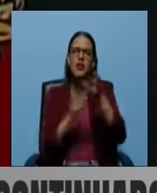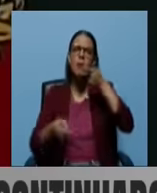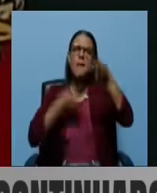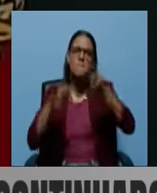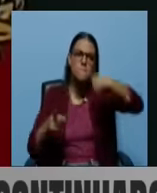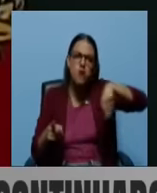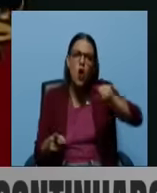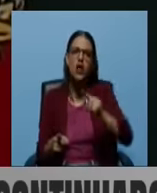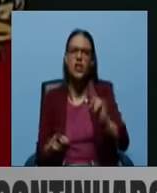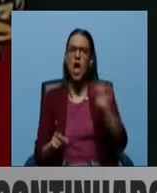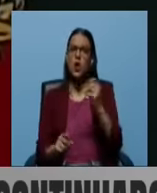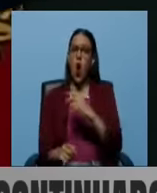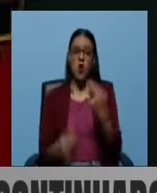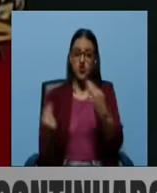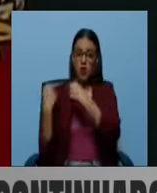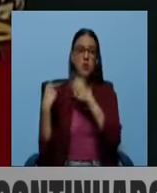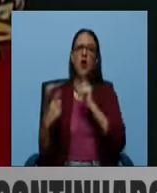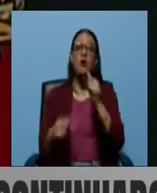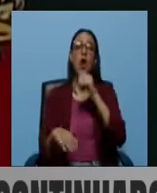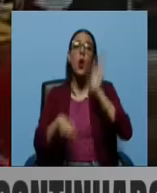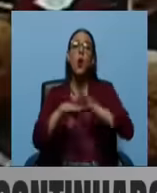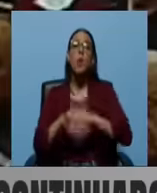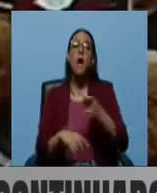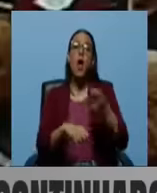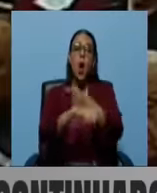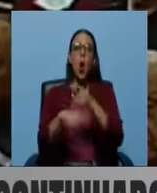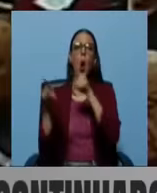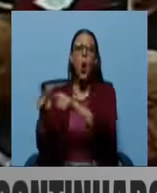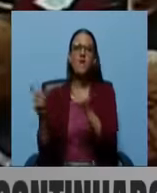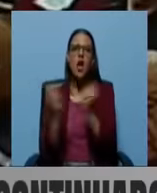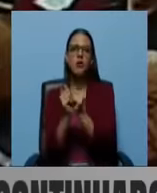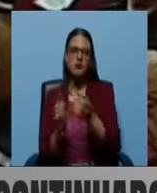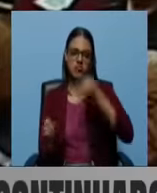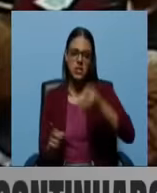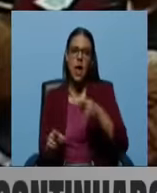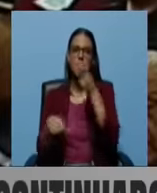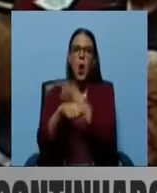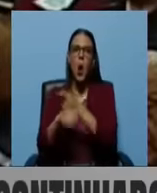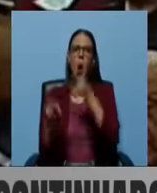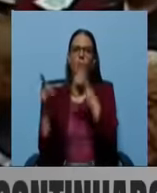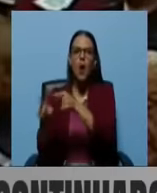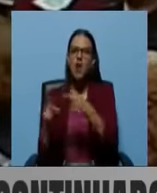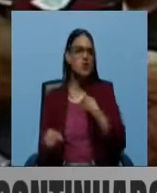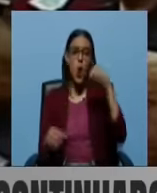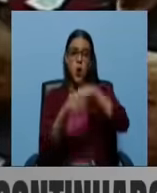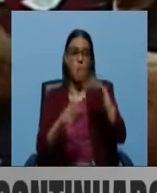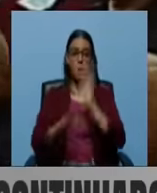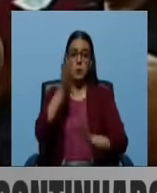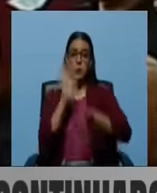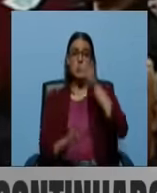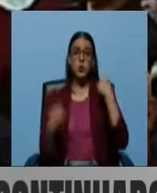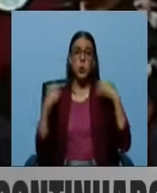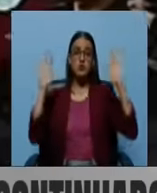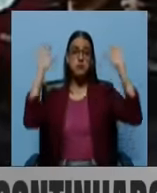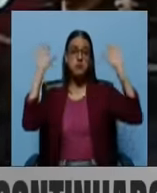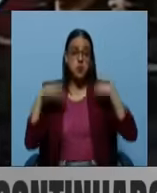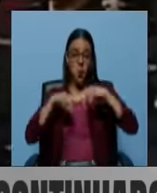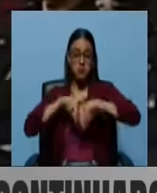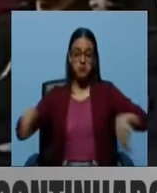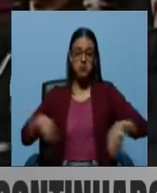No, no, eso no es responsabilidad mía, eso es problema del gobierno. Yo no me meto en eso, eso no es problema mío. Eso que lo arregle